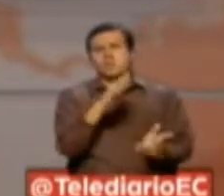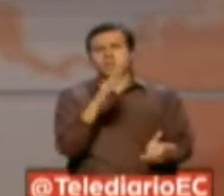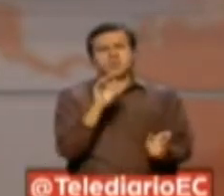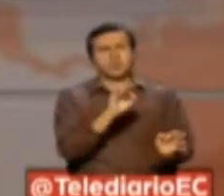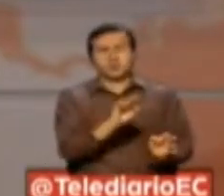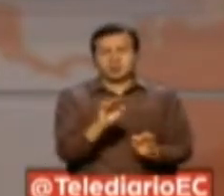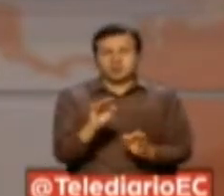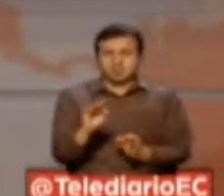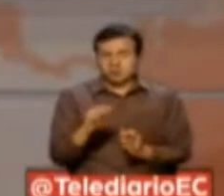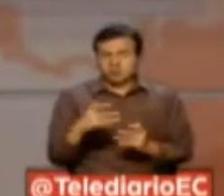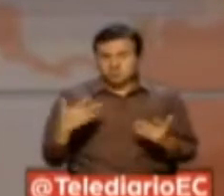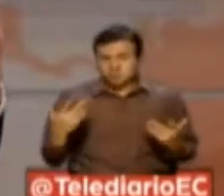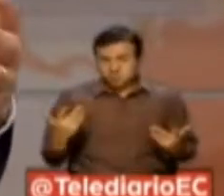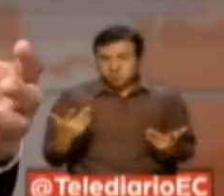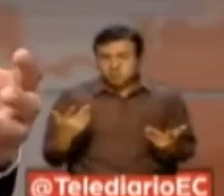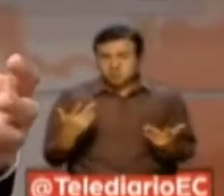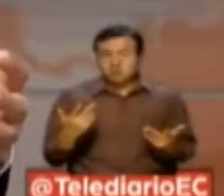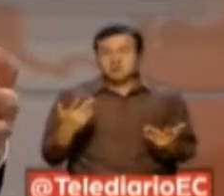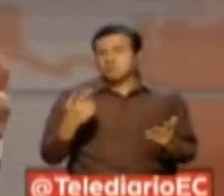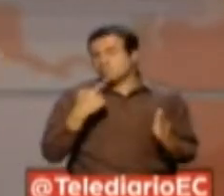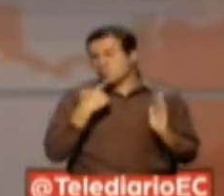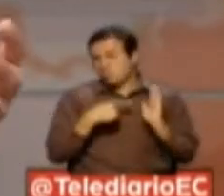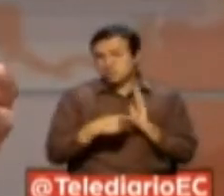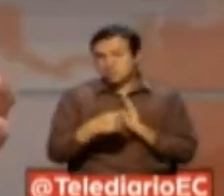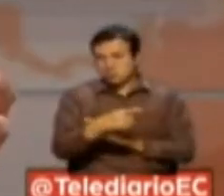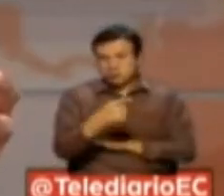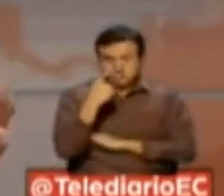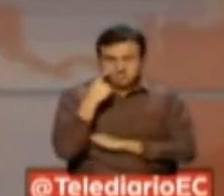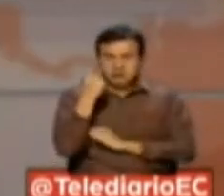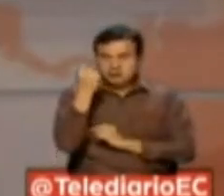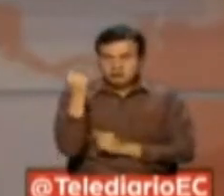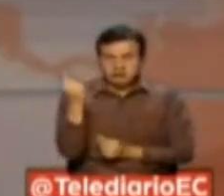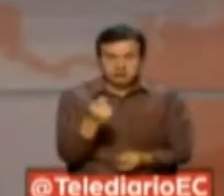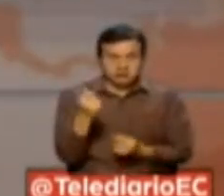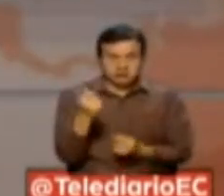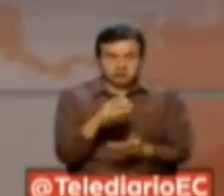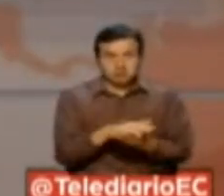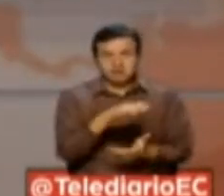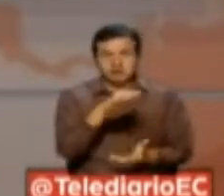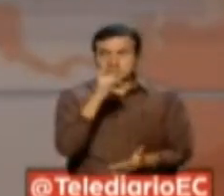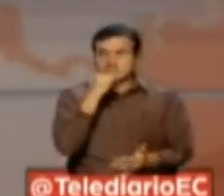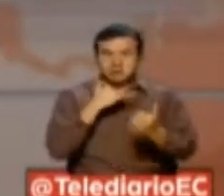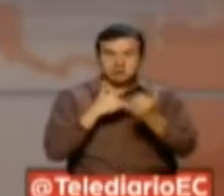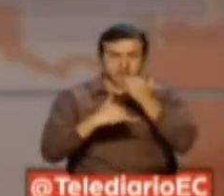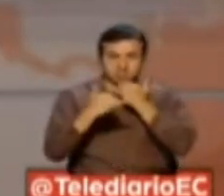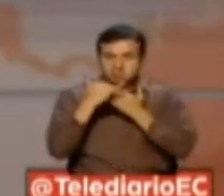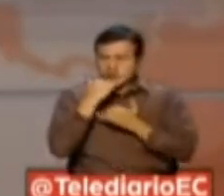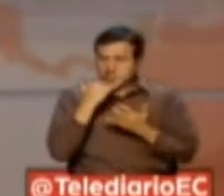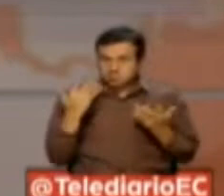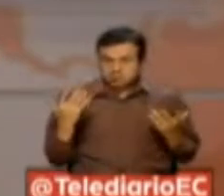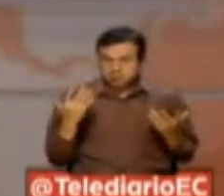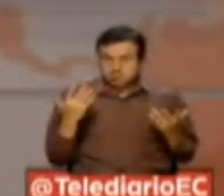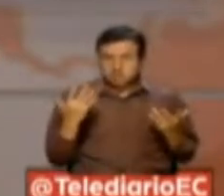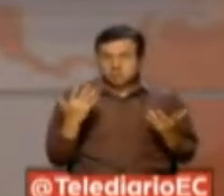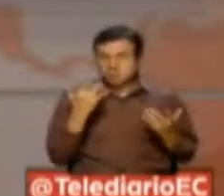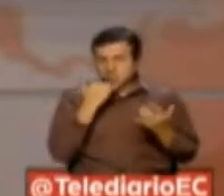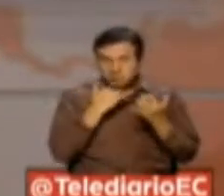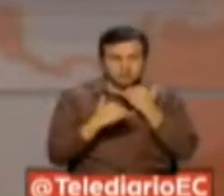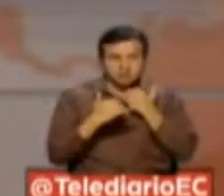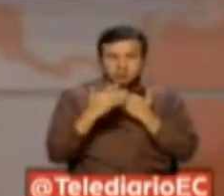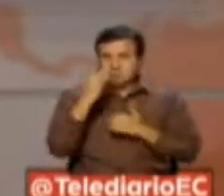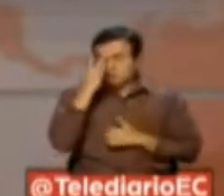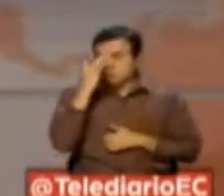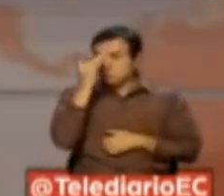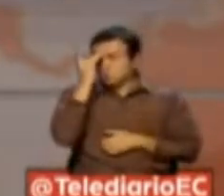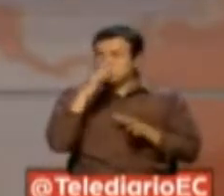entonces ese también es un ejemplo de dar liquidez pero que puede ser mal usada pero fue mal usada no necesariamente porque